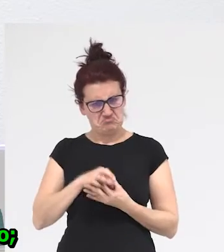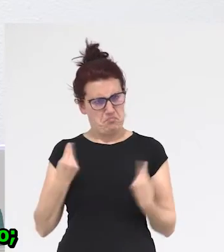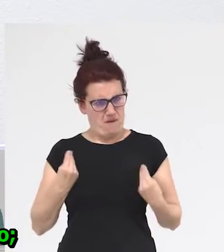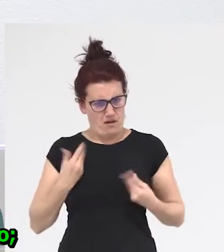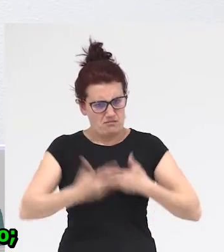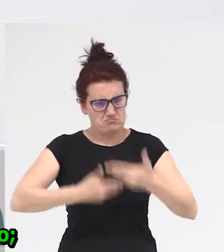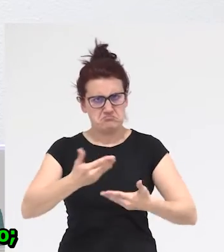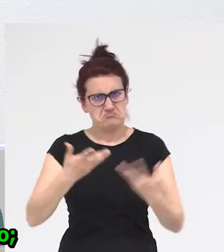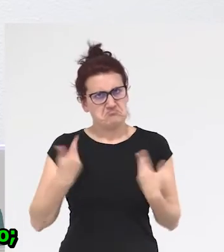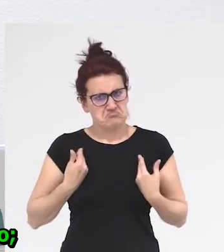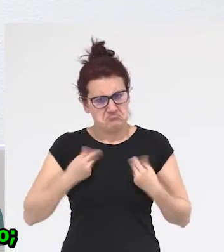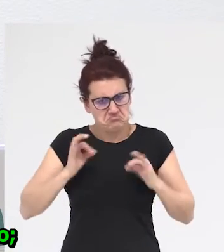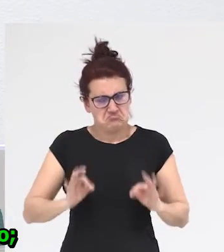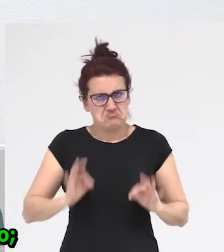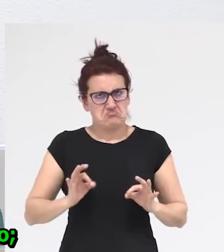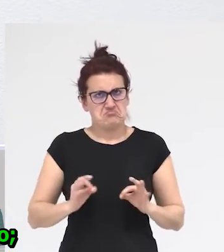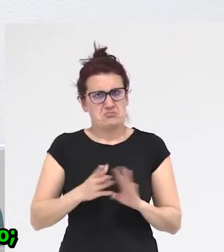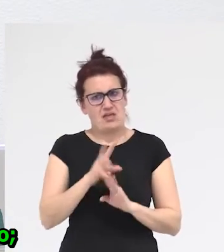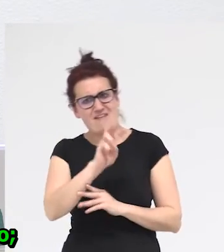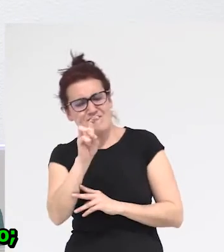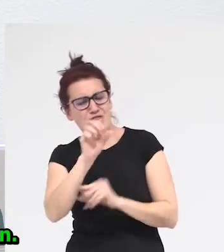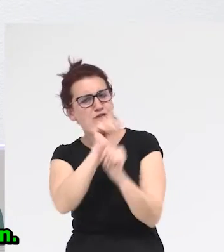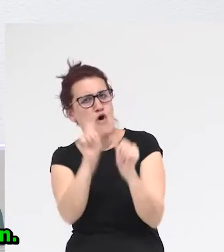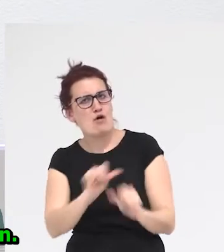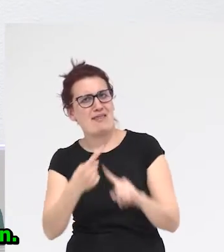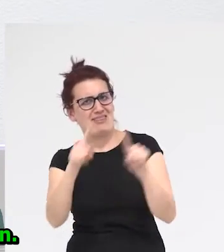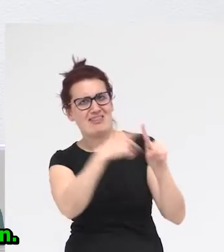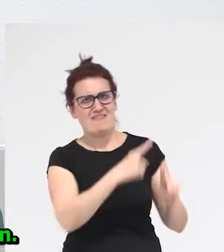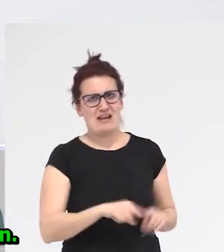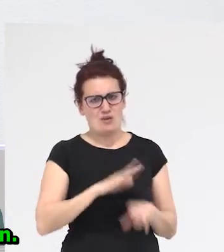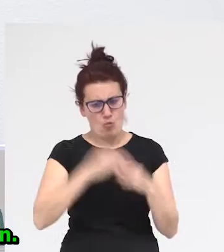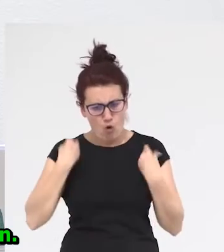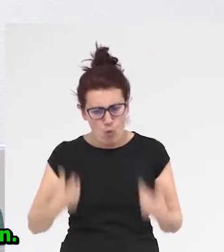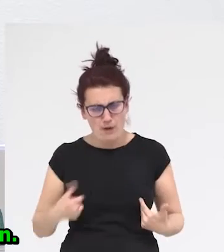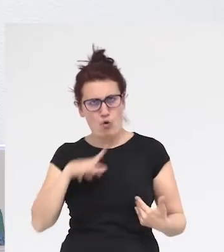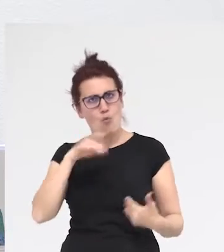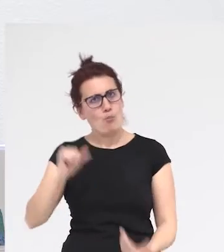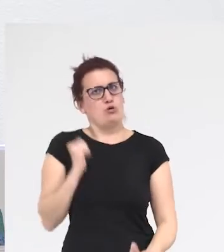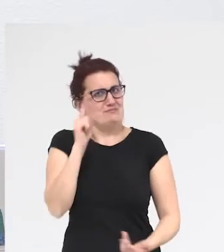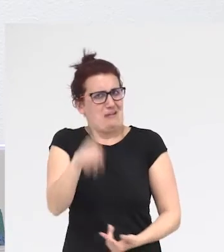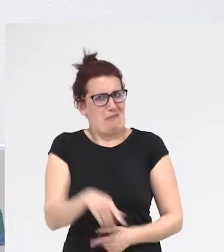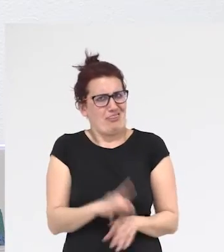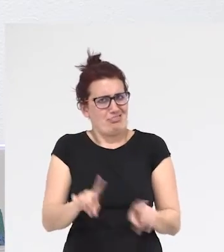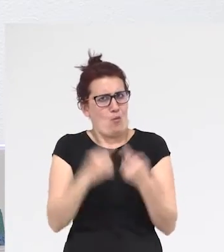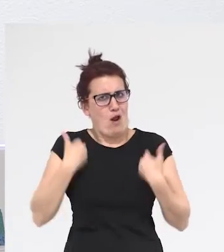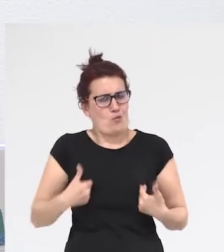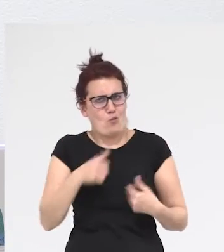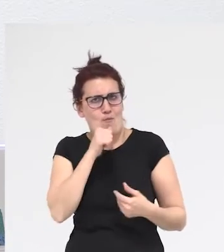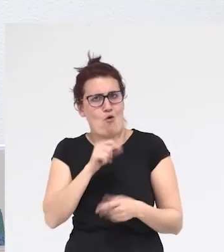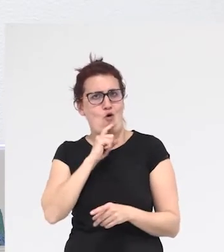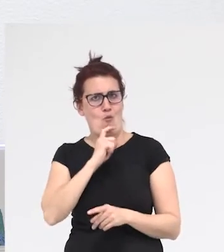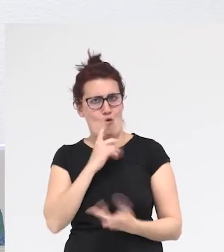maneras, habitar de otras maneras el cuerpo, habitarlo como posibilidad también, ¿no? O sea, que nuestro